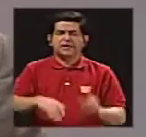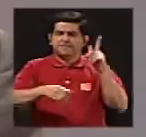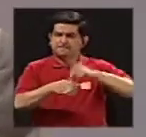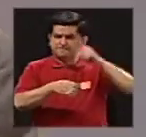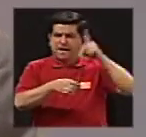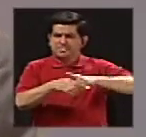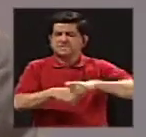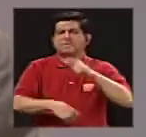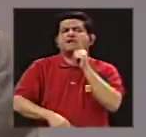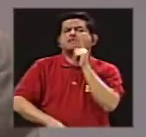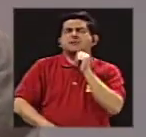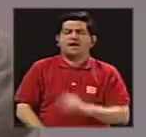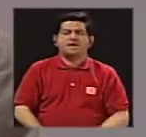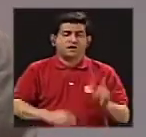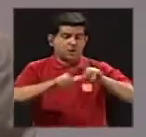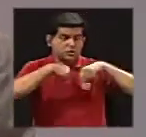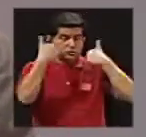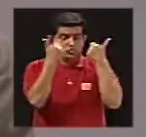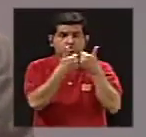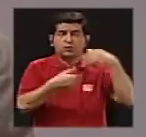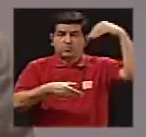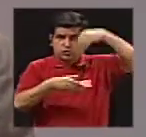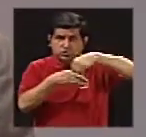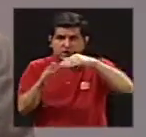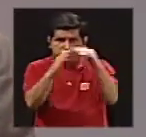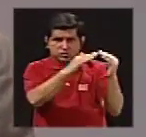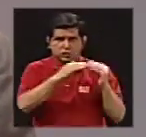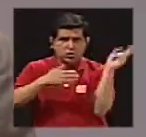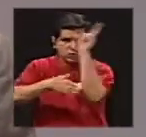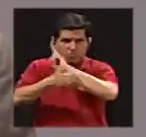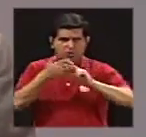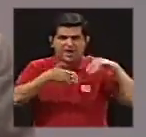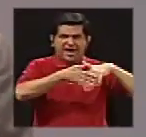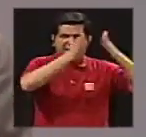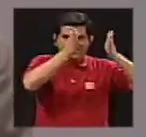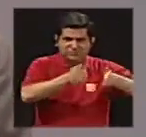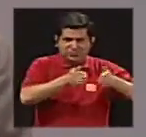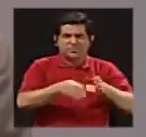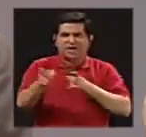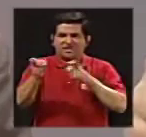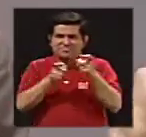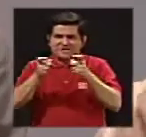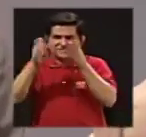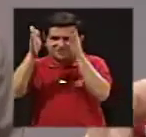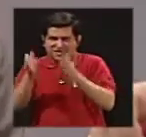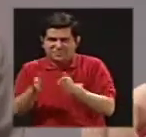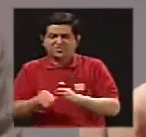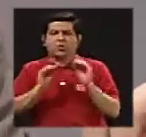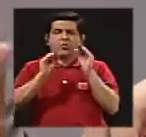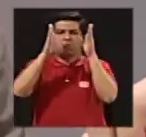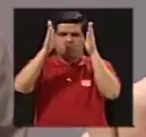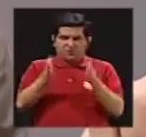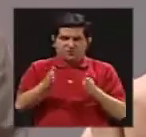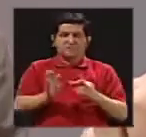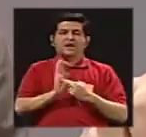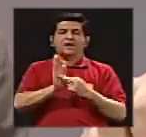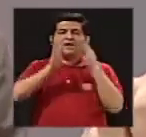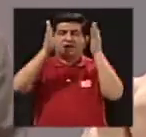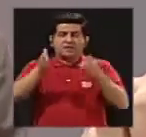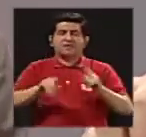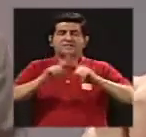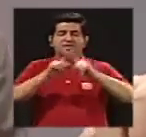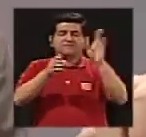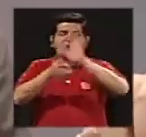participar los sectores que componemos la comunidad Universitaria estudiantes administrativos docentes y representantes de